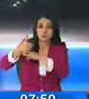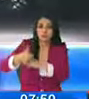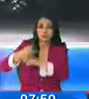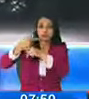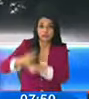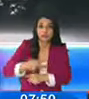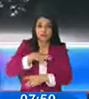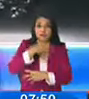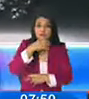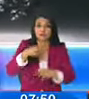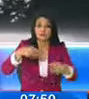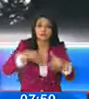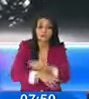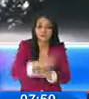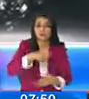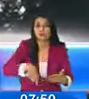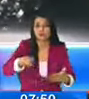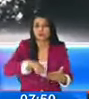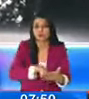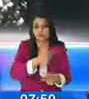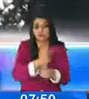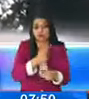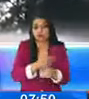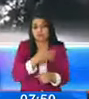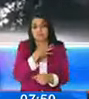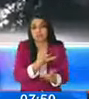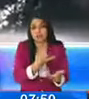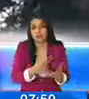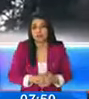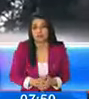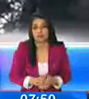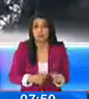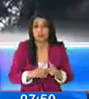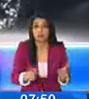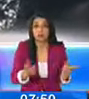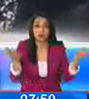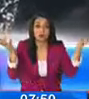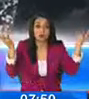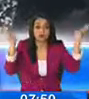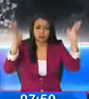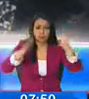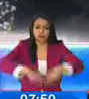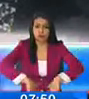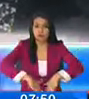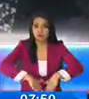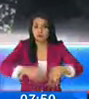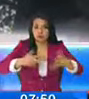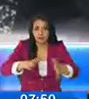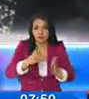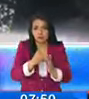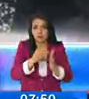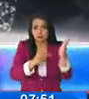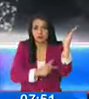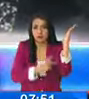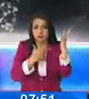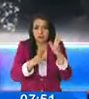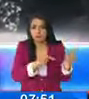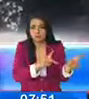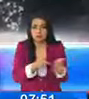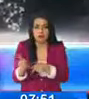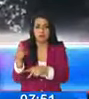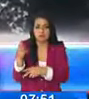Civil, de que pueda desplomarse. De no ser así, tienen programada una demolición ya programada por parte de la